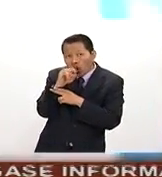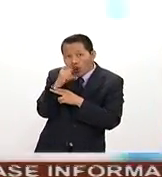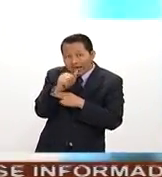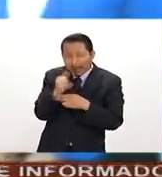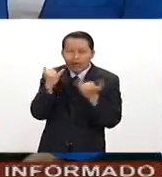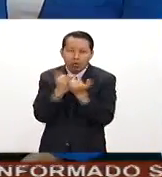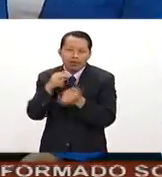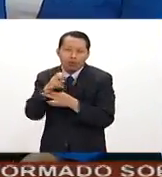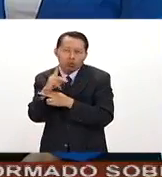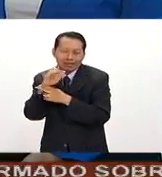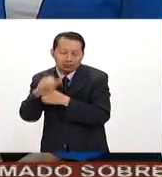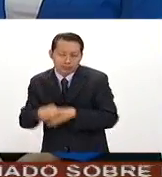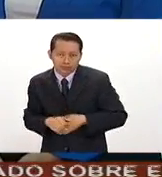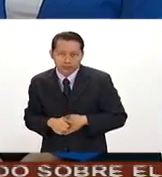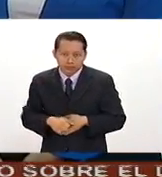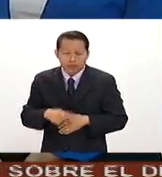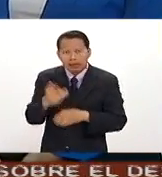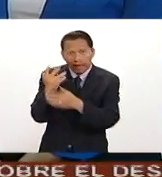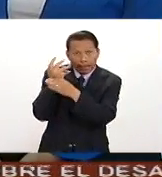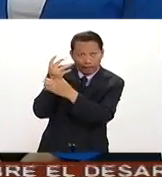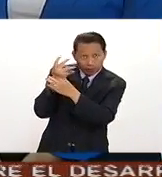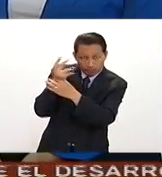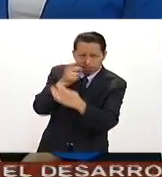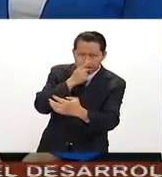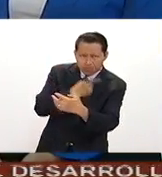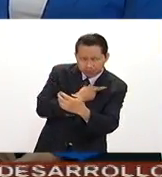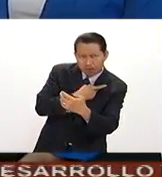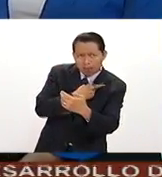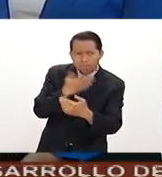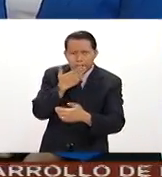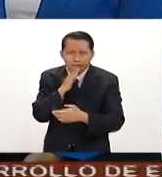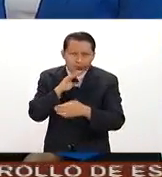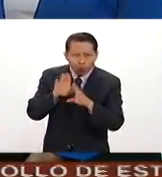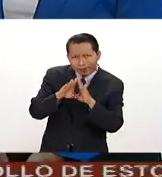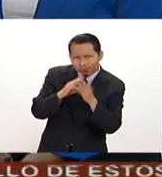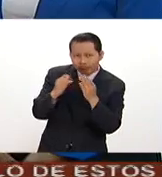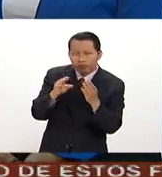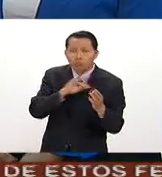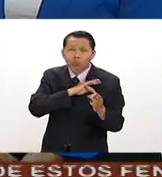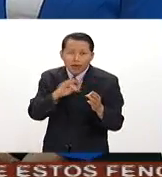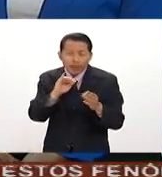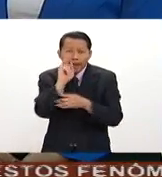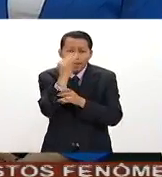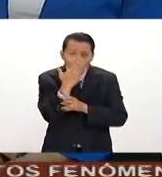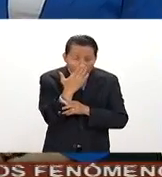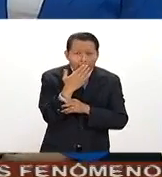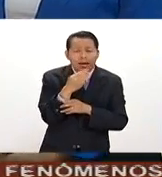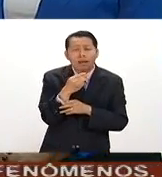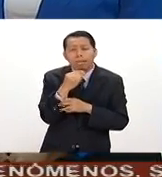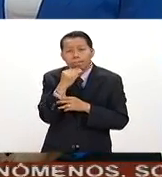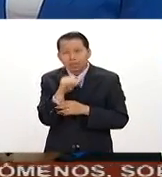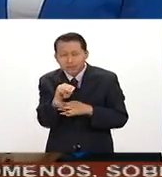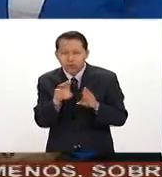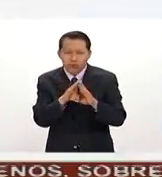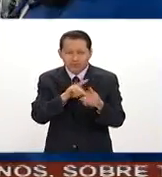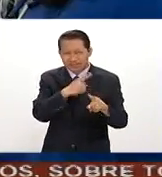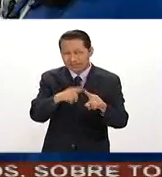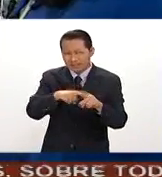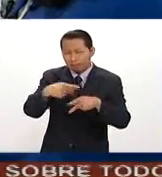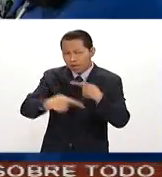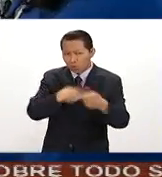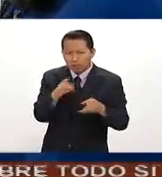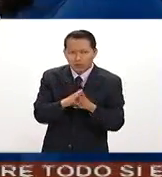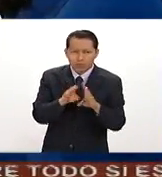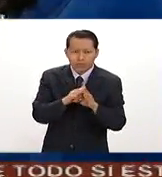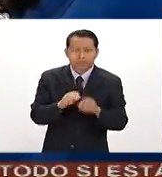Neurocirugía. Ellas me brindaron la retroalimentación en cuanto a los mensajes, las imágenes que utilizar, cómo diseñar las preguntas. En